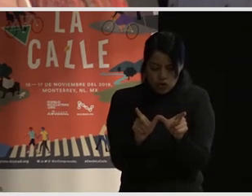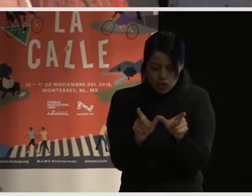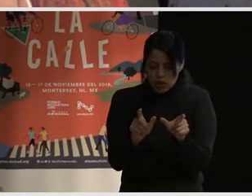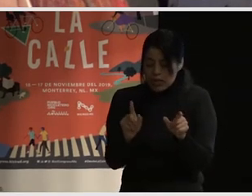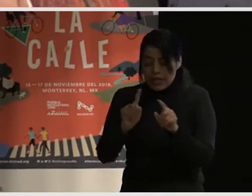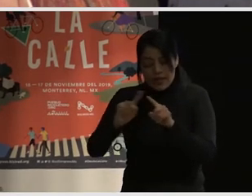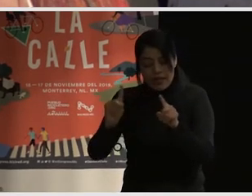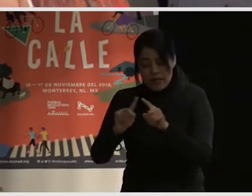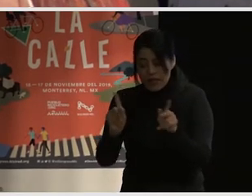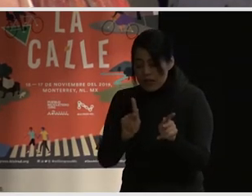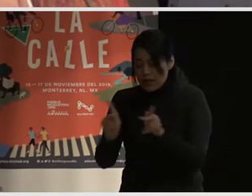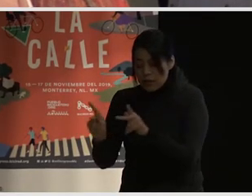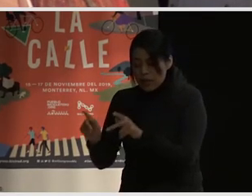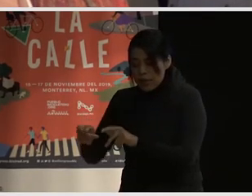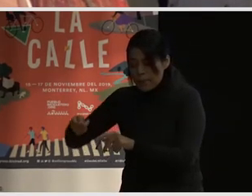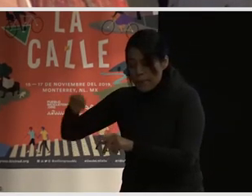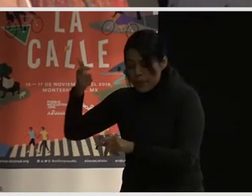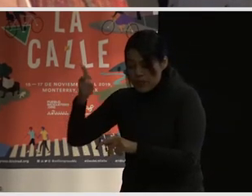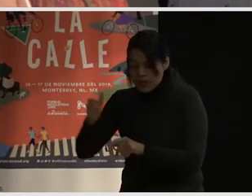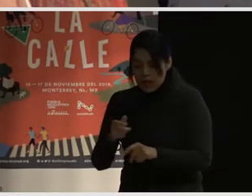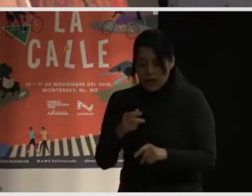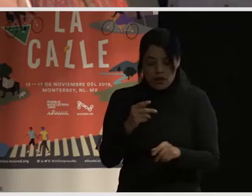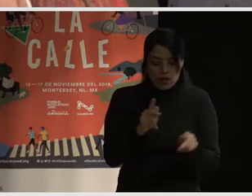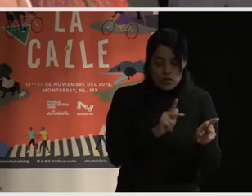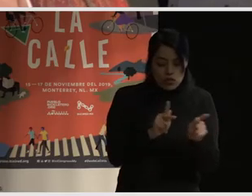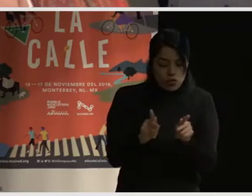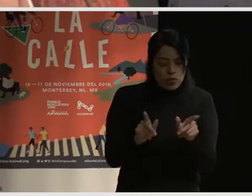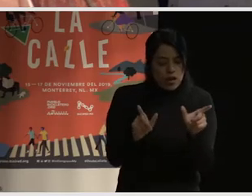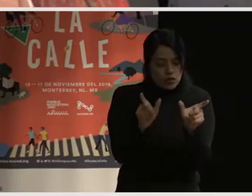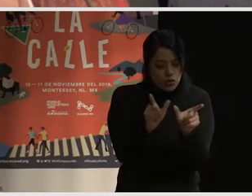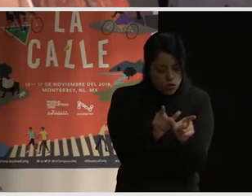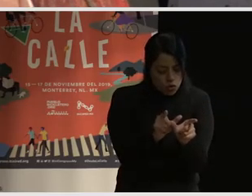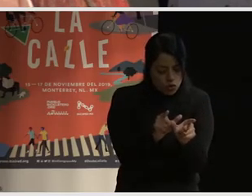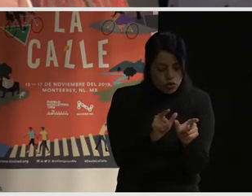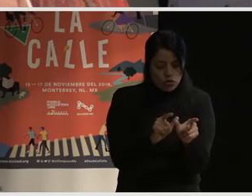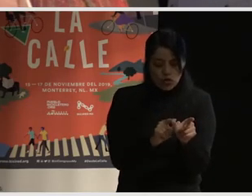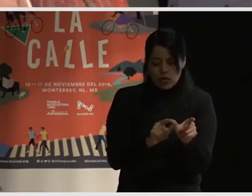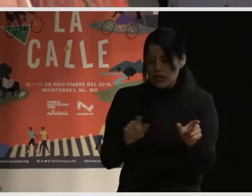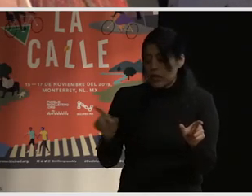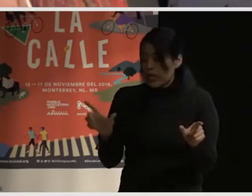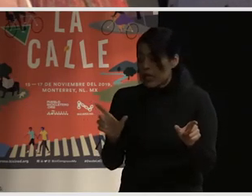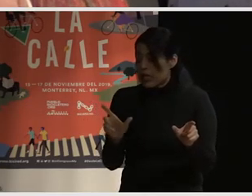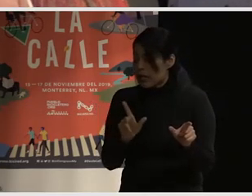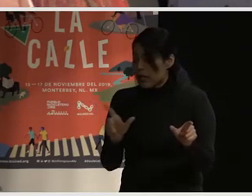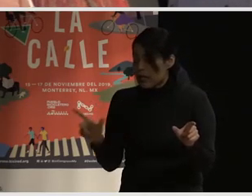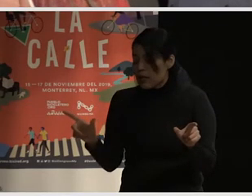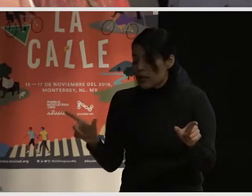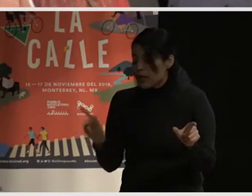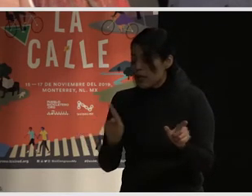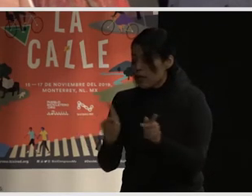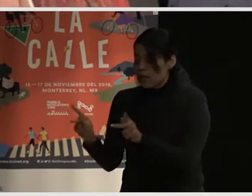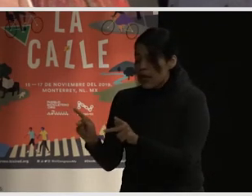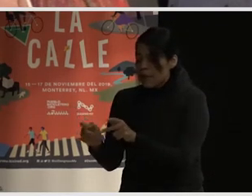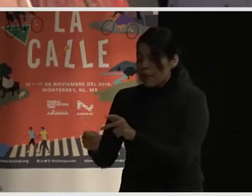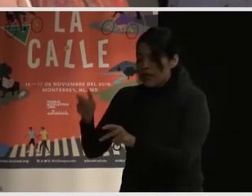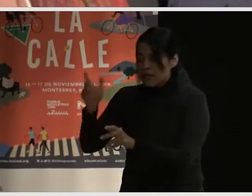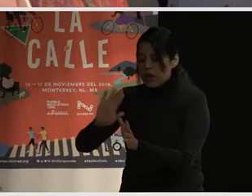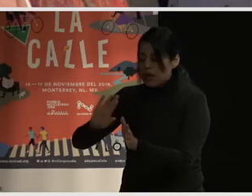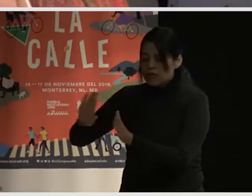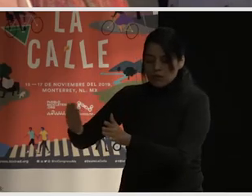maestro que es un plan de puras buenas intenciones que se hace que bueno si no pasa nada pero un problema parcial es un